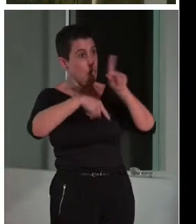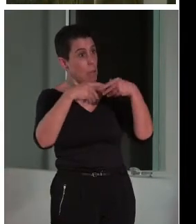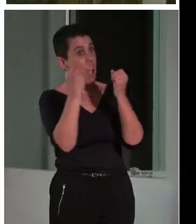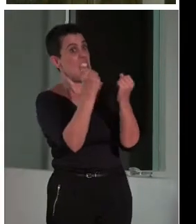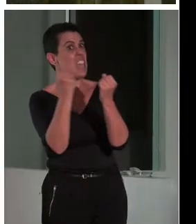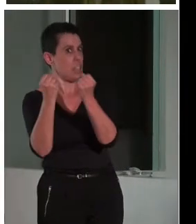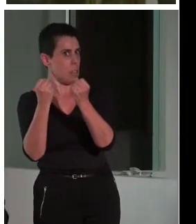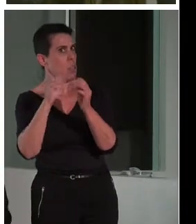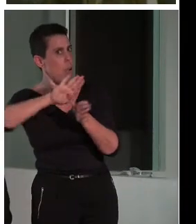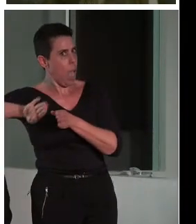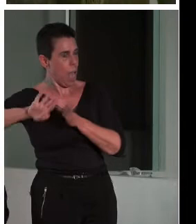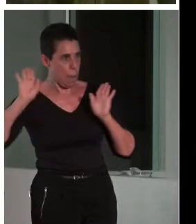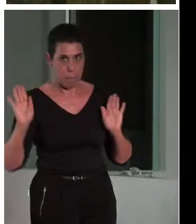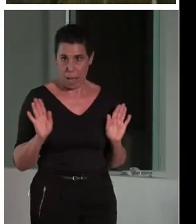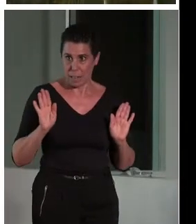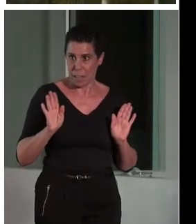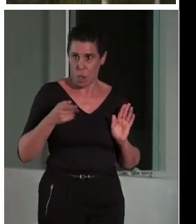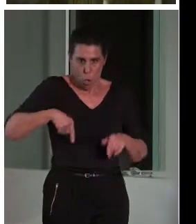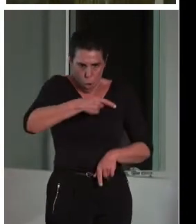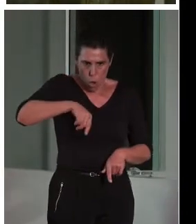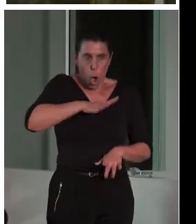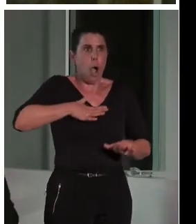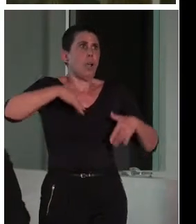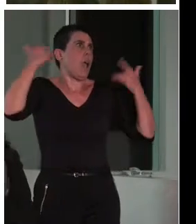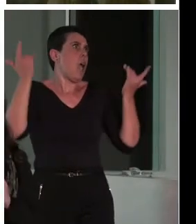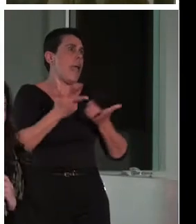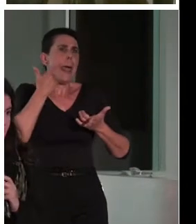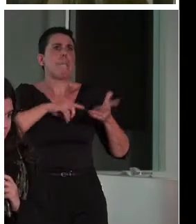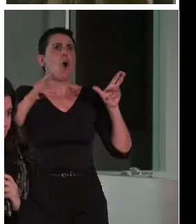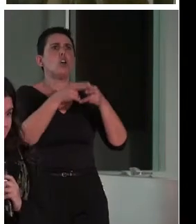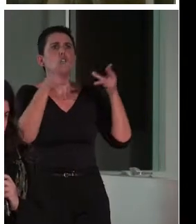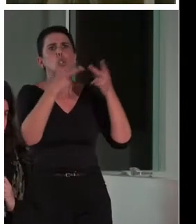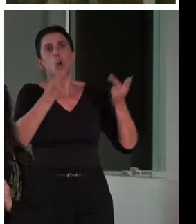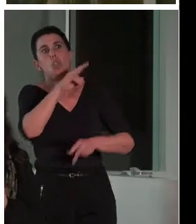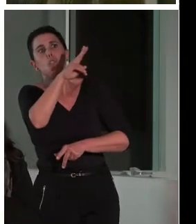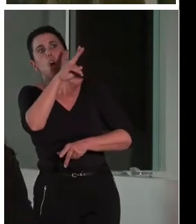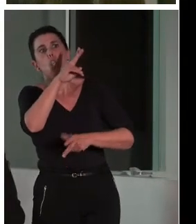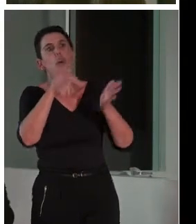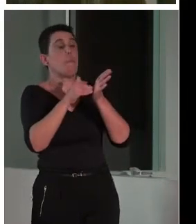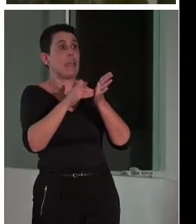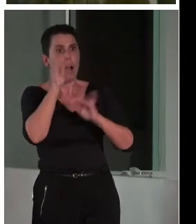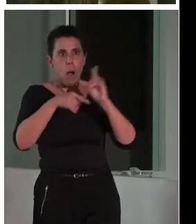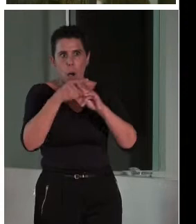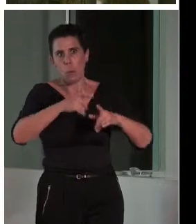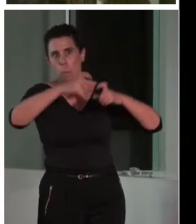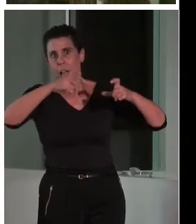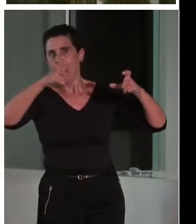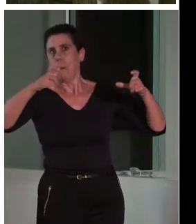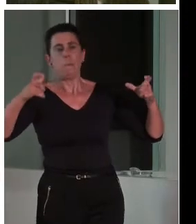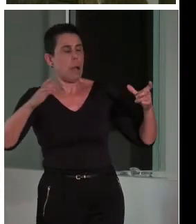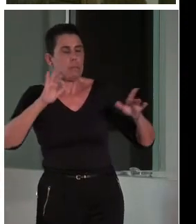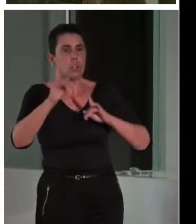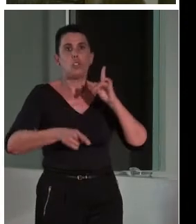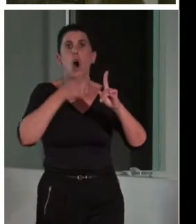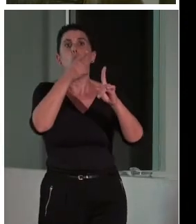y la idea no no queremos ser 2.000 miembros no es el objetivo no es más y más el objetivo es estar acorde a la